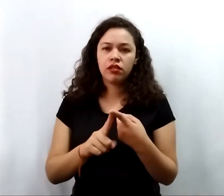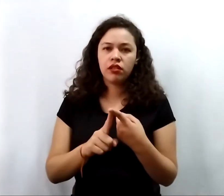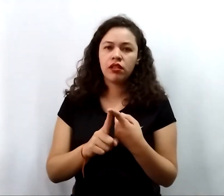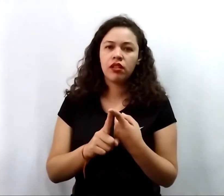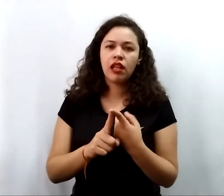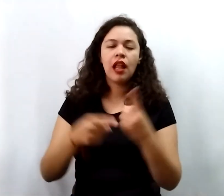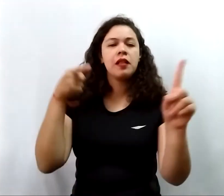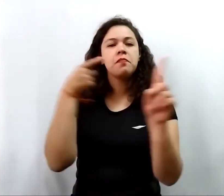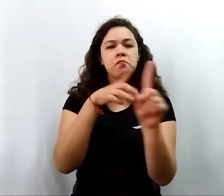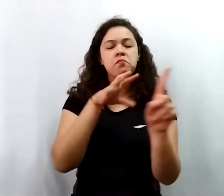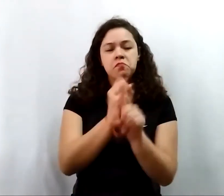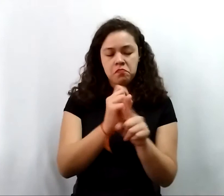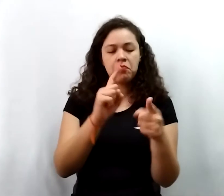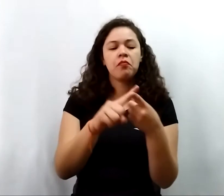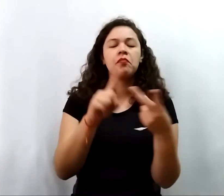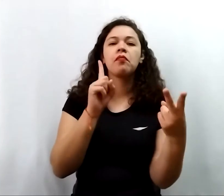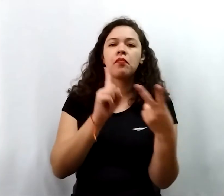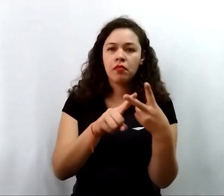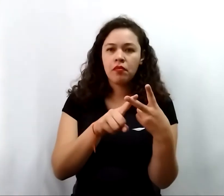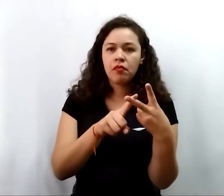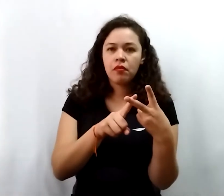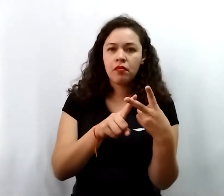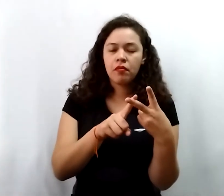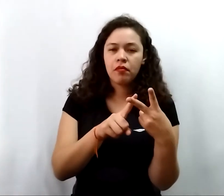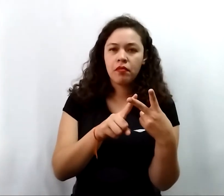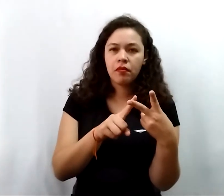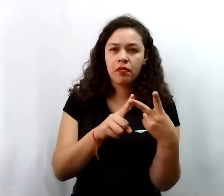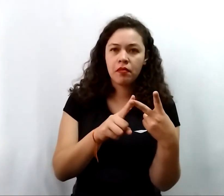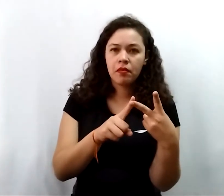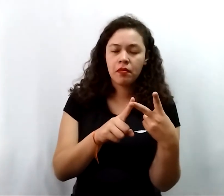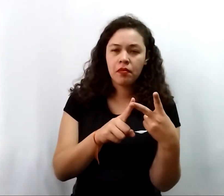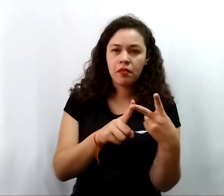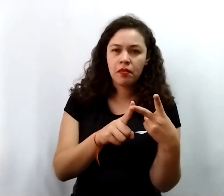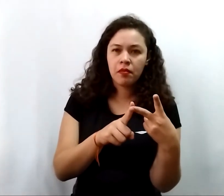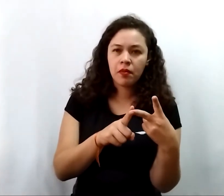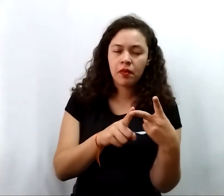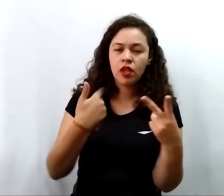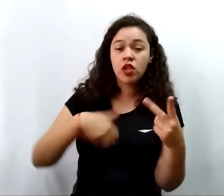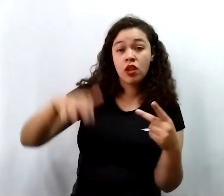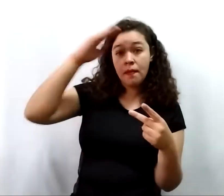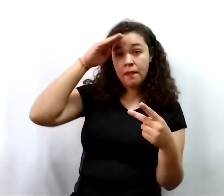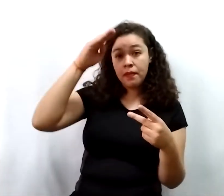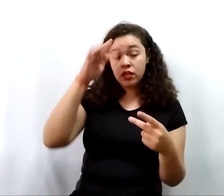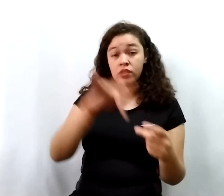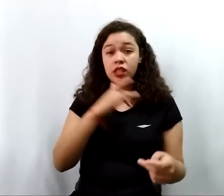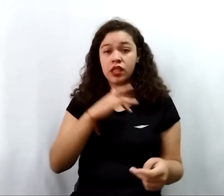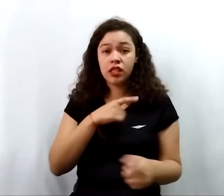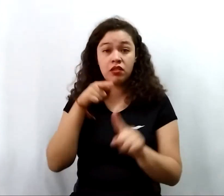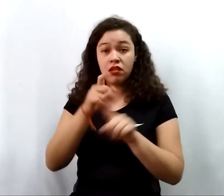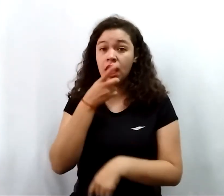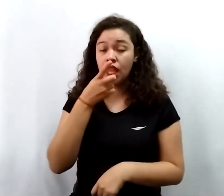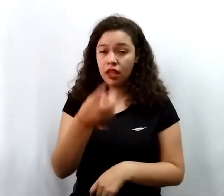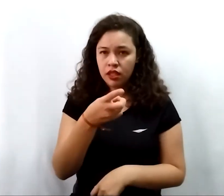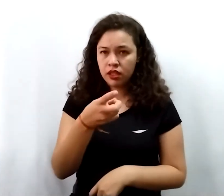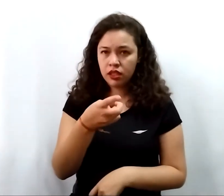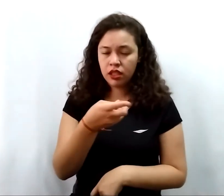asertividad, la parte de lo que tiene que ver con decir lo que pienso y siento en su momento. Esta parte de poder